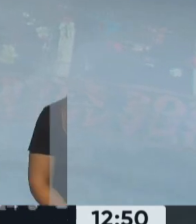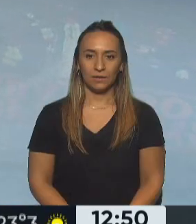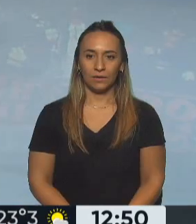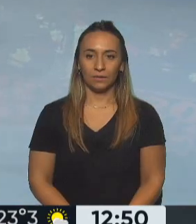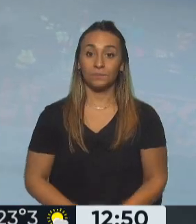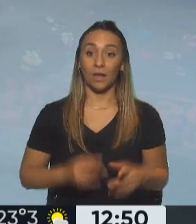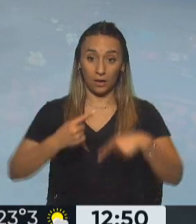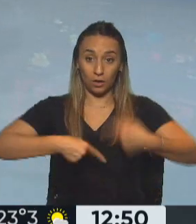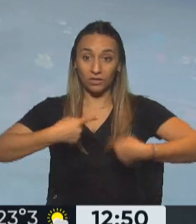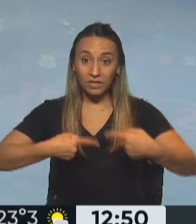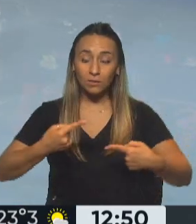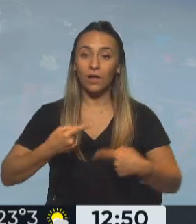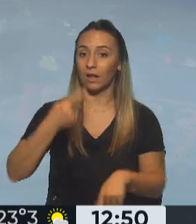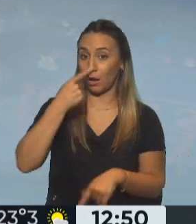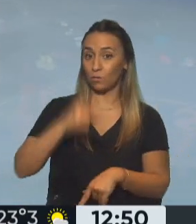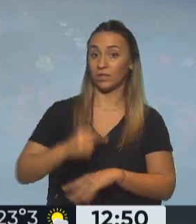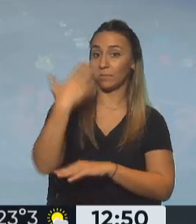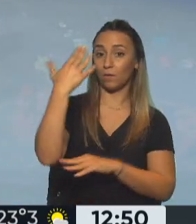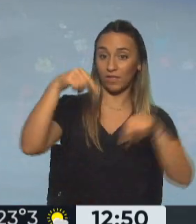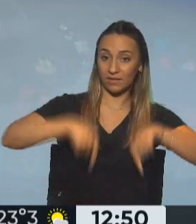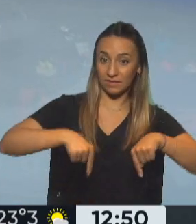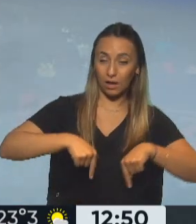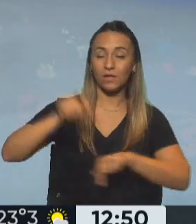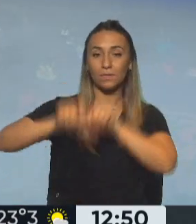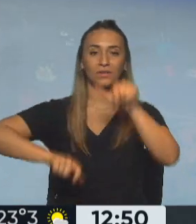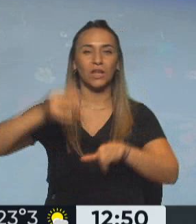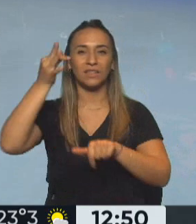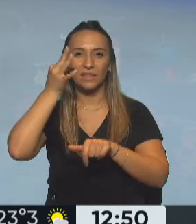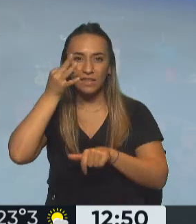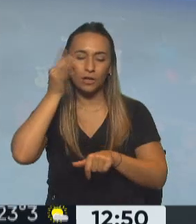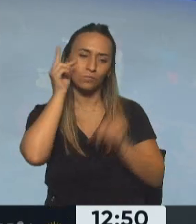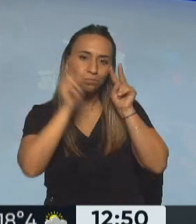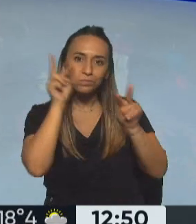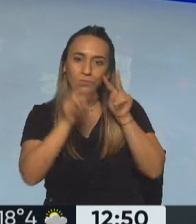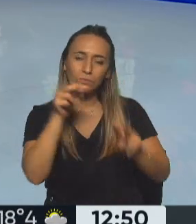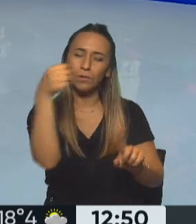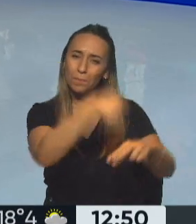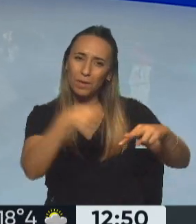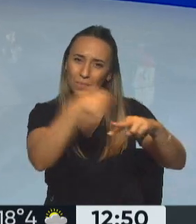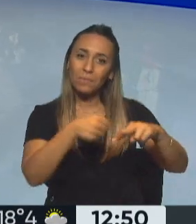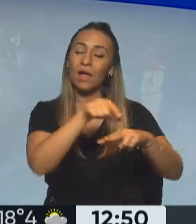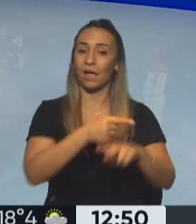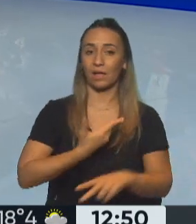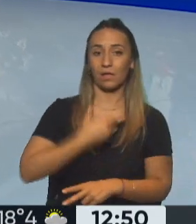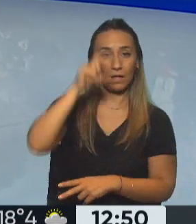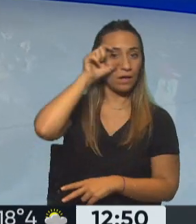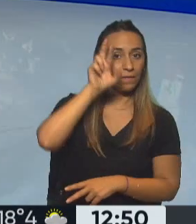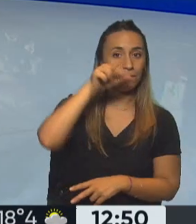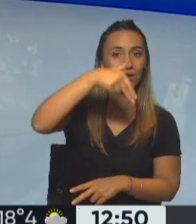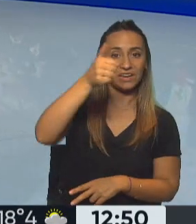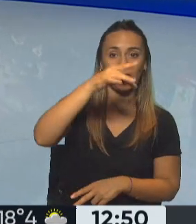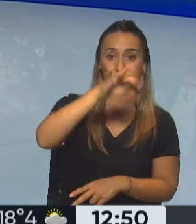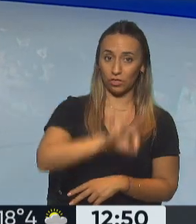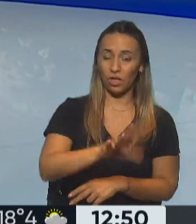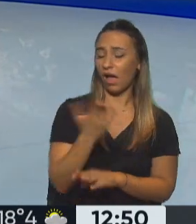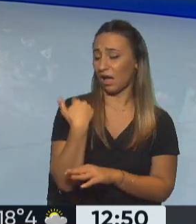Continúa la última audiencia de testigos en Dolores por el asesinato de Fernando Báez Sosa. Bien, veíamos hace un rato las muestras